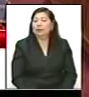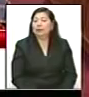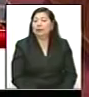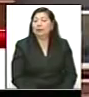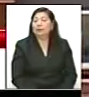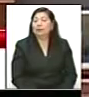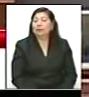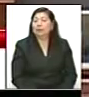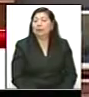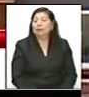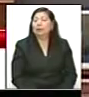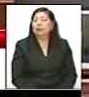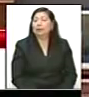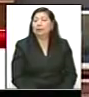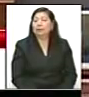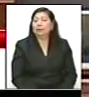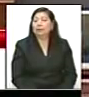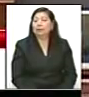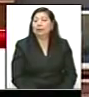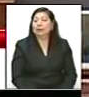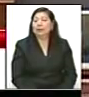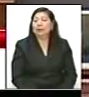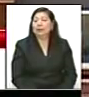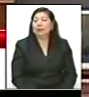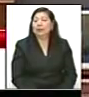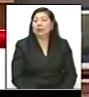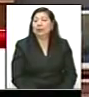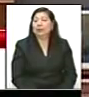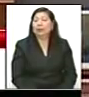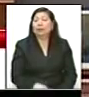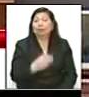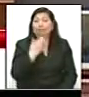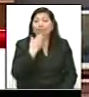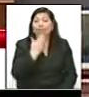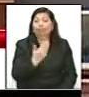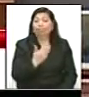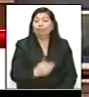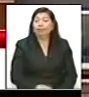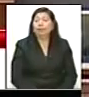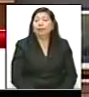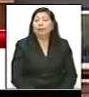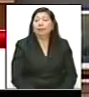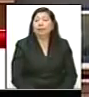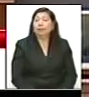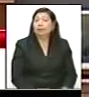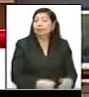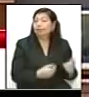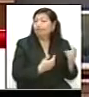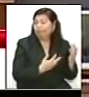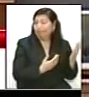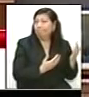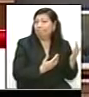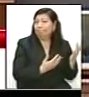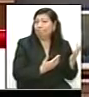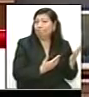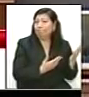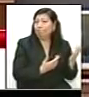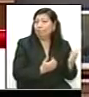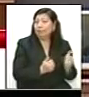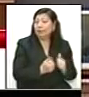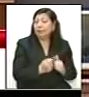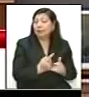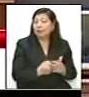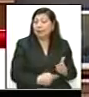Para terminar. Para terminar, señora presidenta, gracias. Y esperemos que